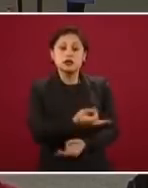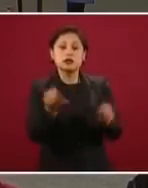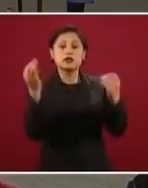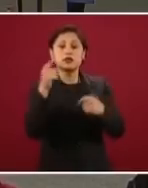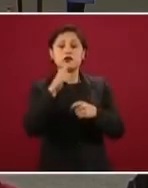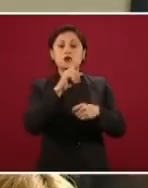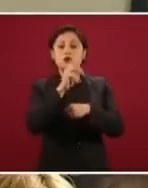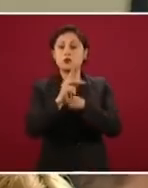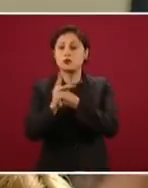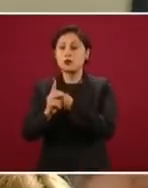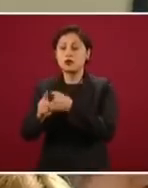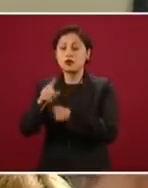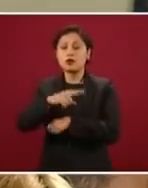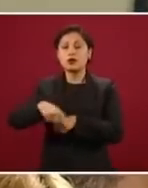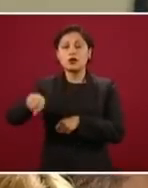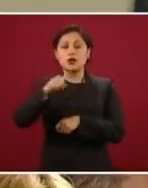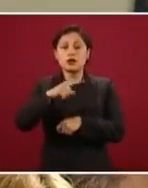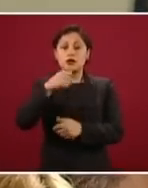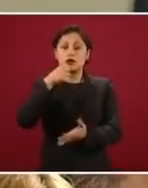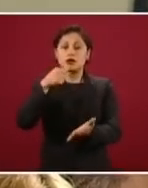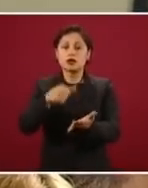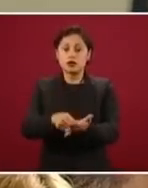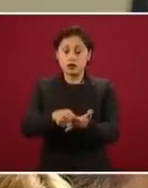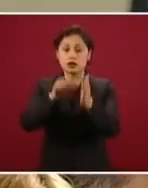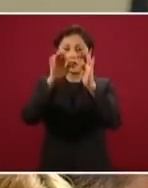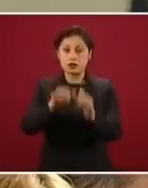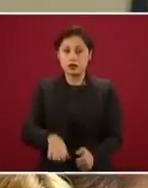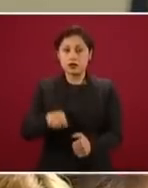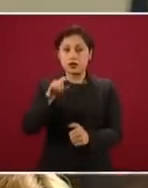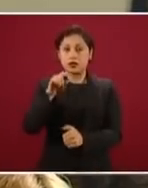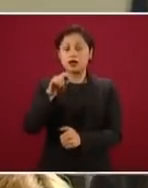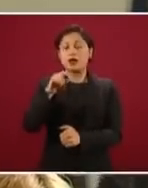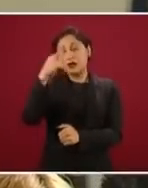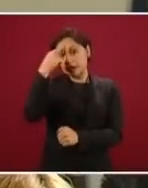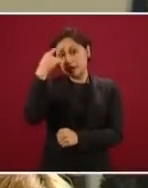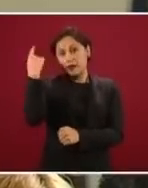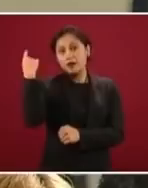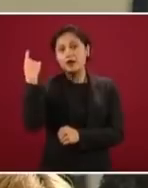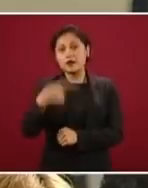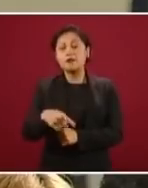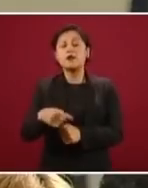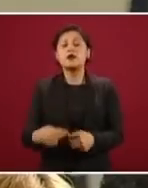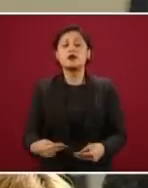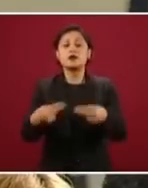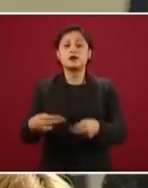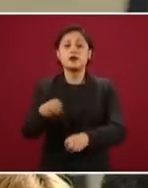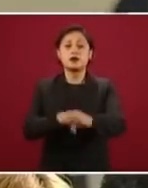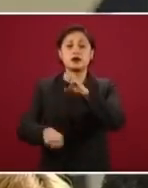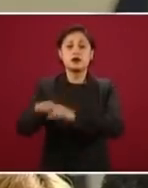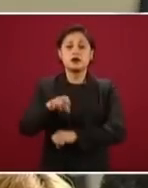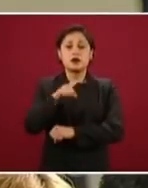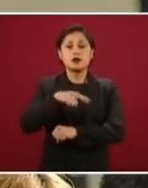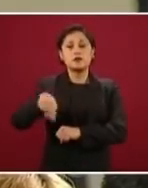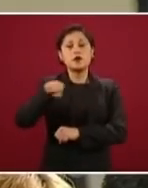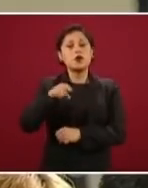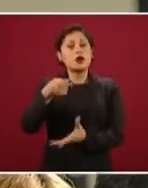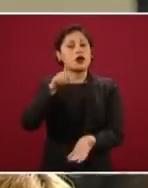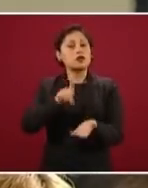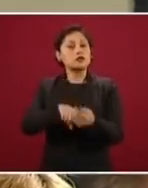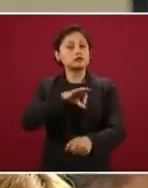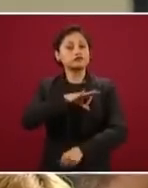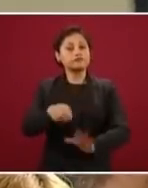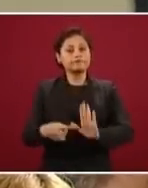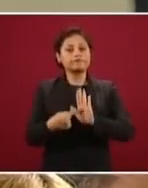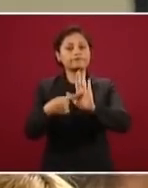carta interamericana para que el sector productivo actúe bajo parámetros de buena gobernanza transparencia y ética